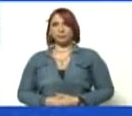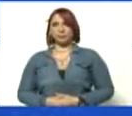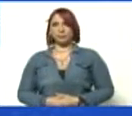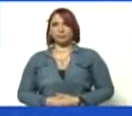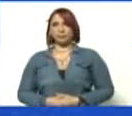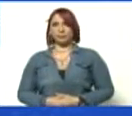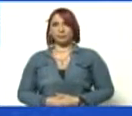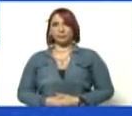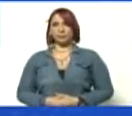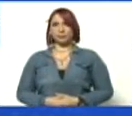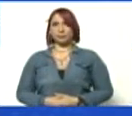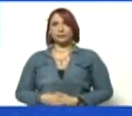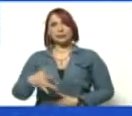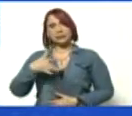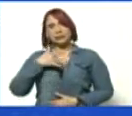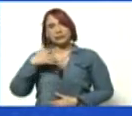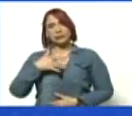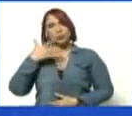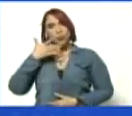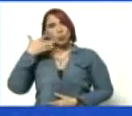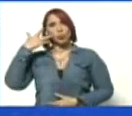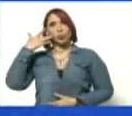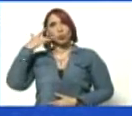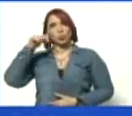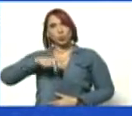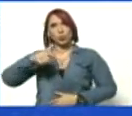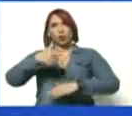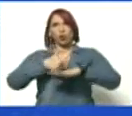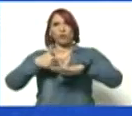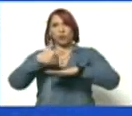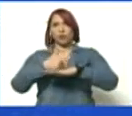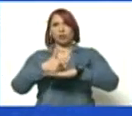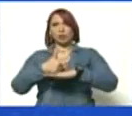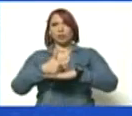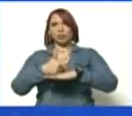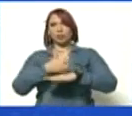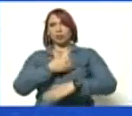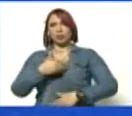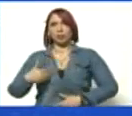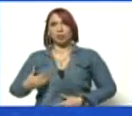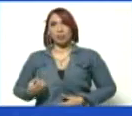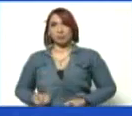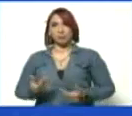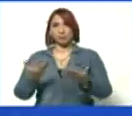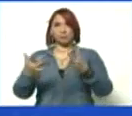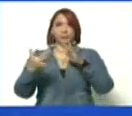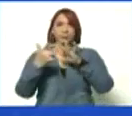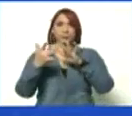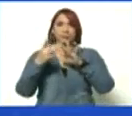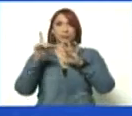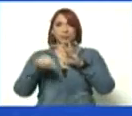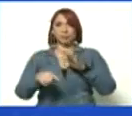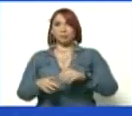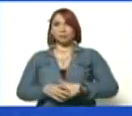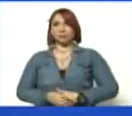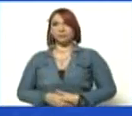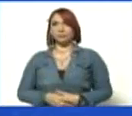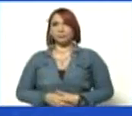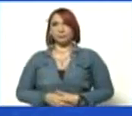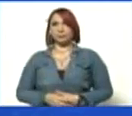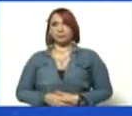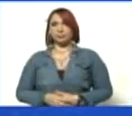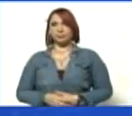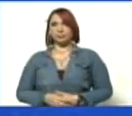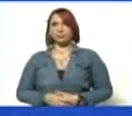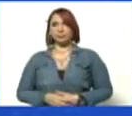nos sentimos orgullosos de este gobierno. Quiero pasarle, darle el pase, el uso de la palabra.